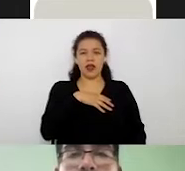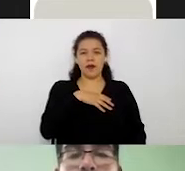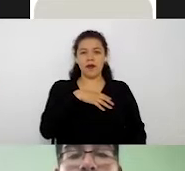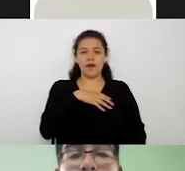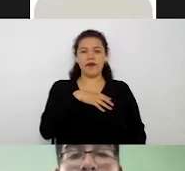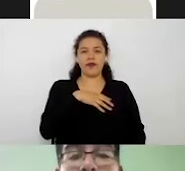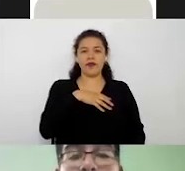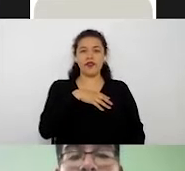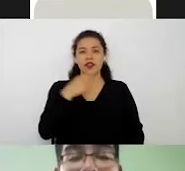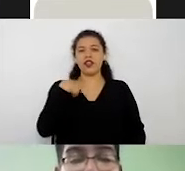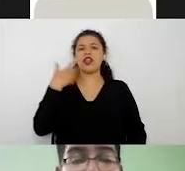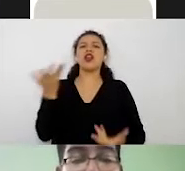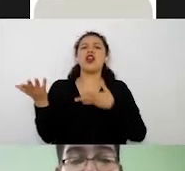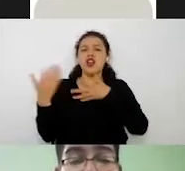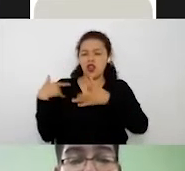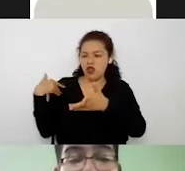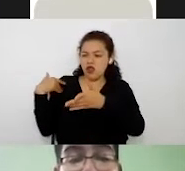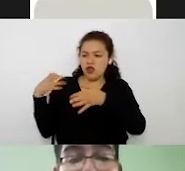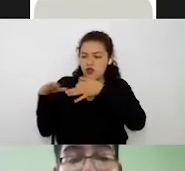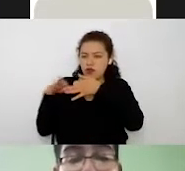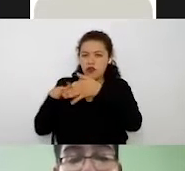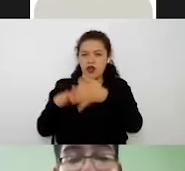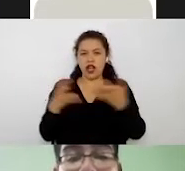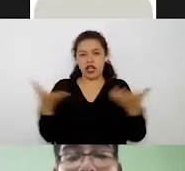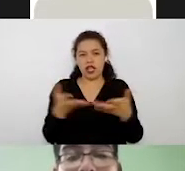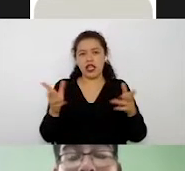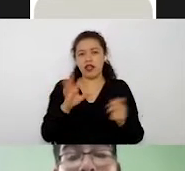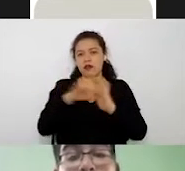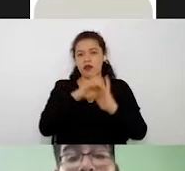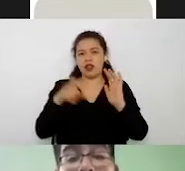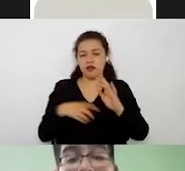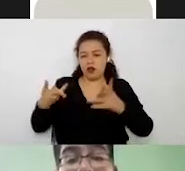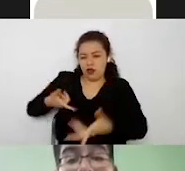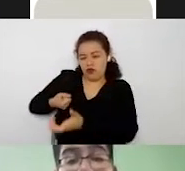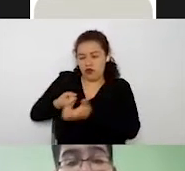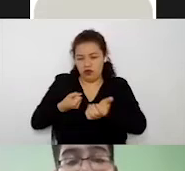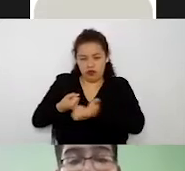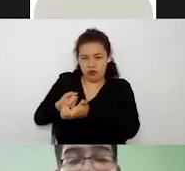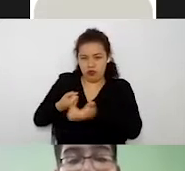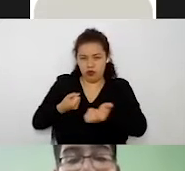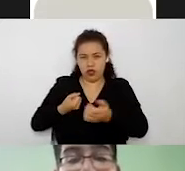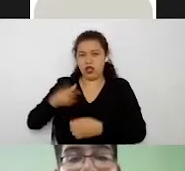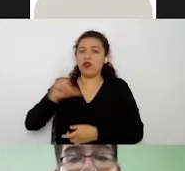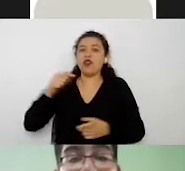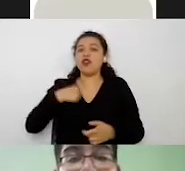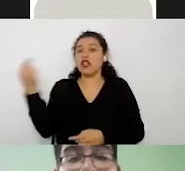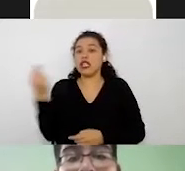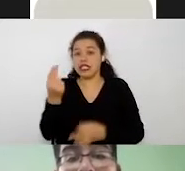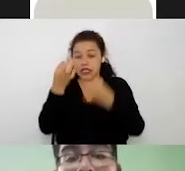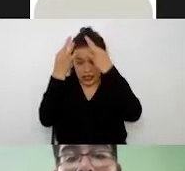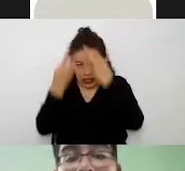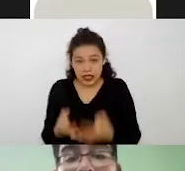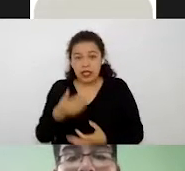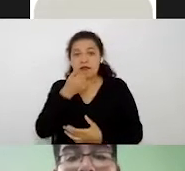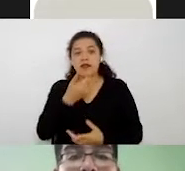que ya lo he hecho varias veces, por ejemplo, el accionar un extintor y a lo mejor el día que lo necesite accionar en una